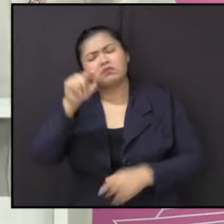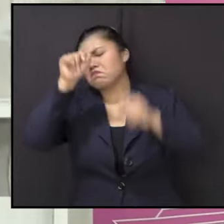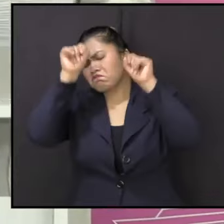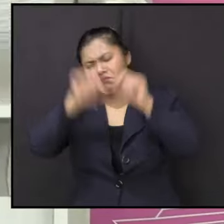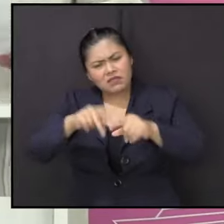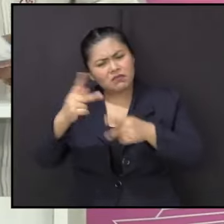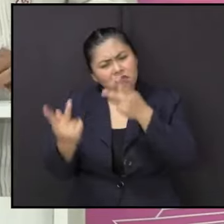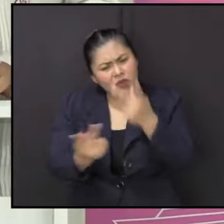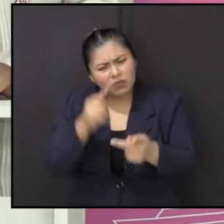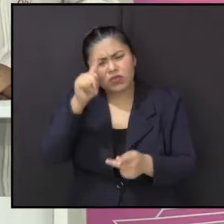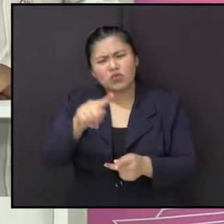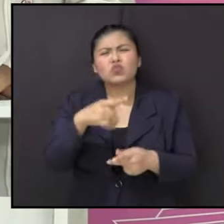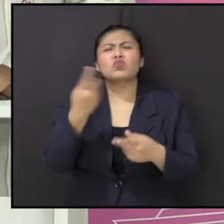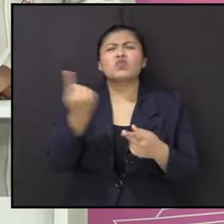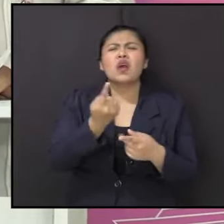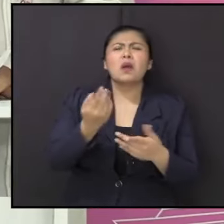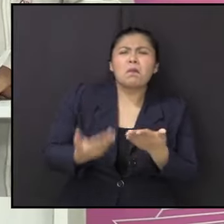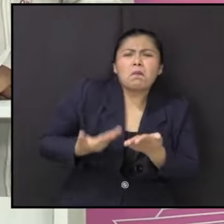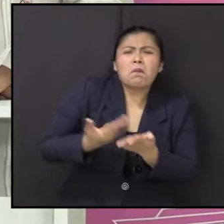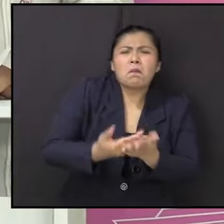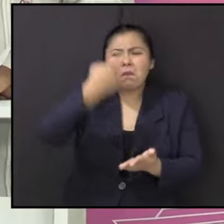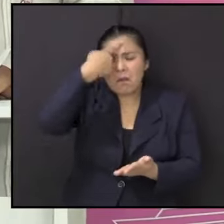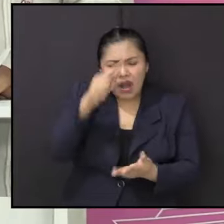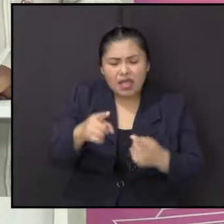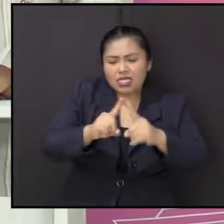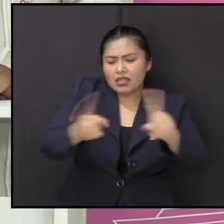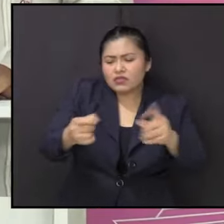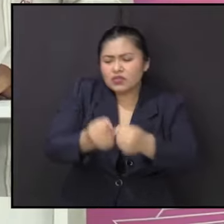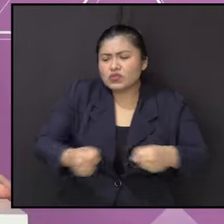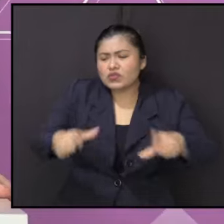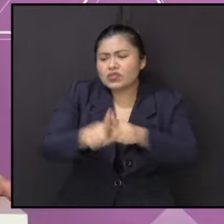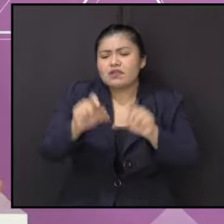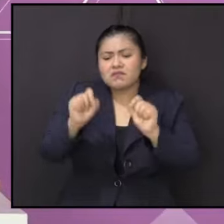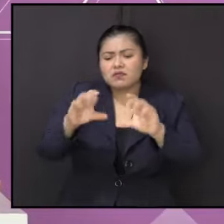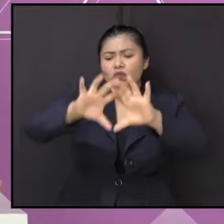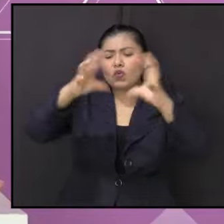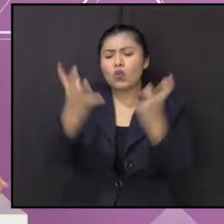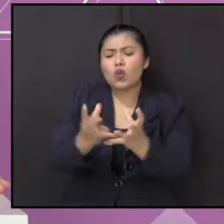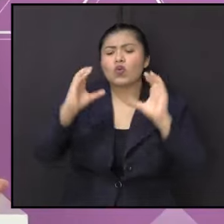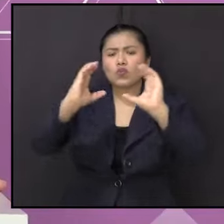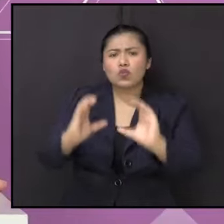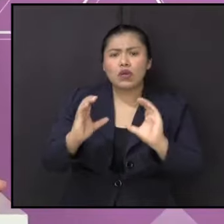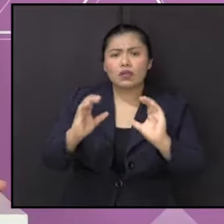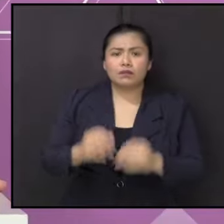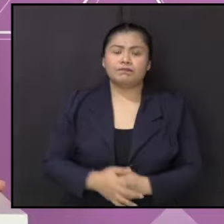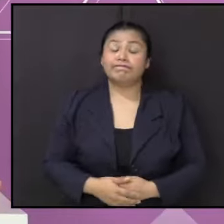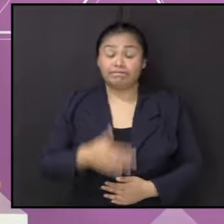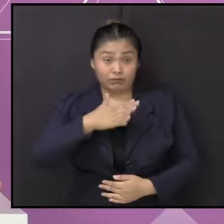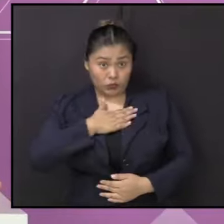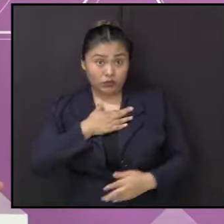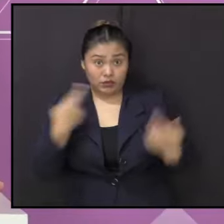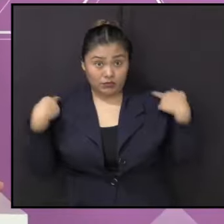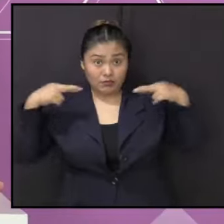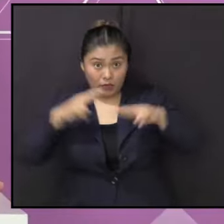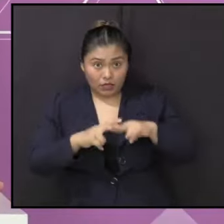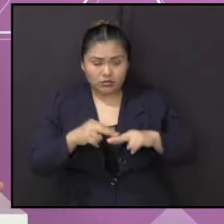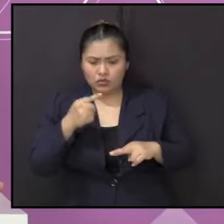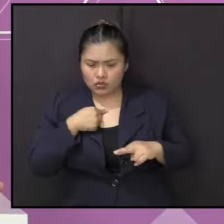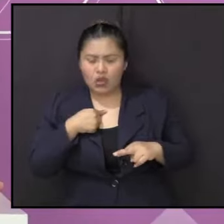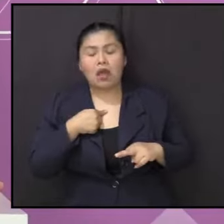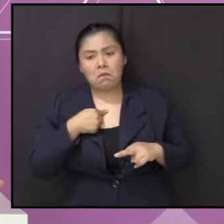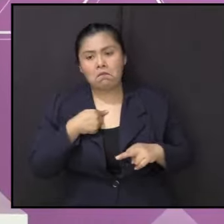para impulsar el desarrollo social y sustentable para su distrito? Como maestra, yo le apuesto mucho a la educación. Un país